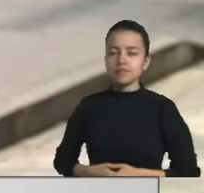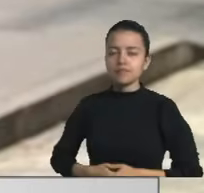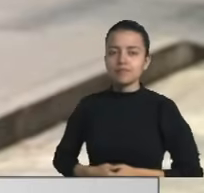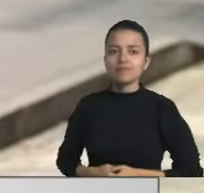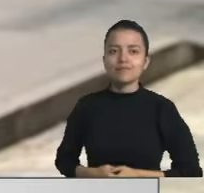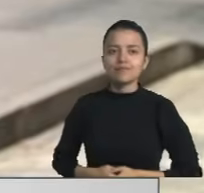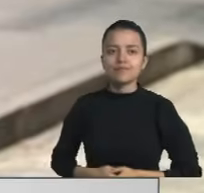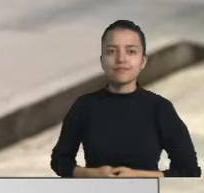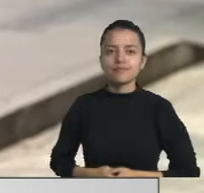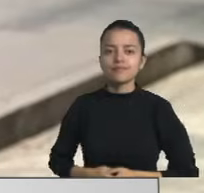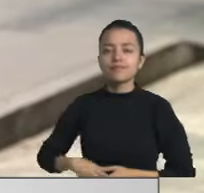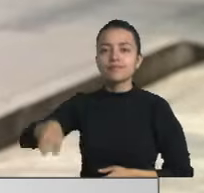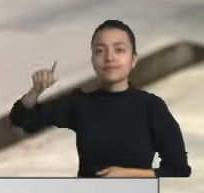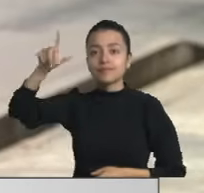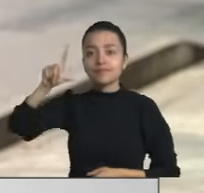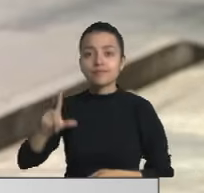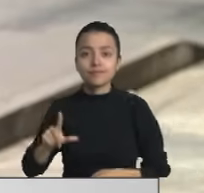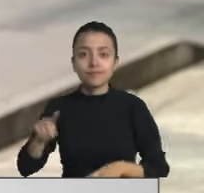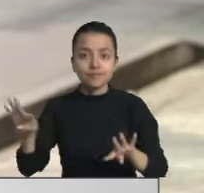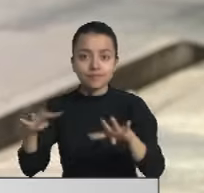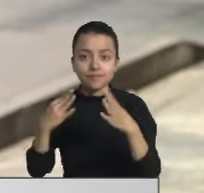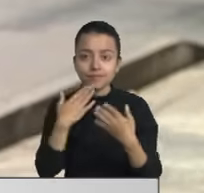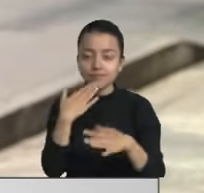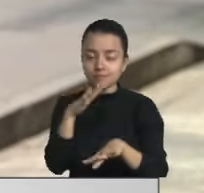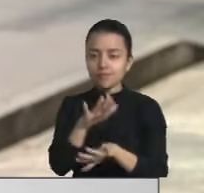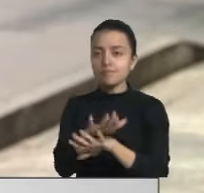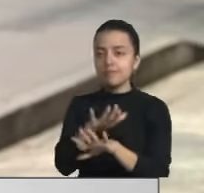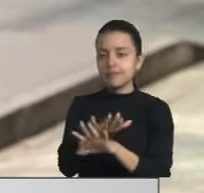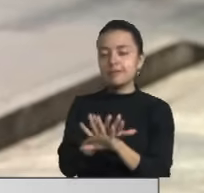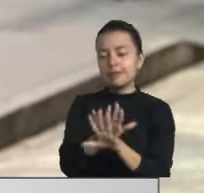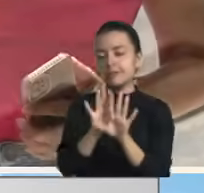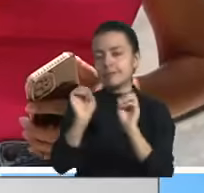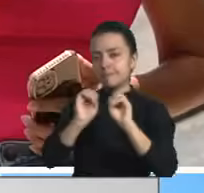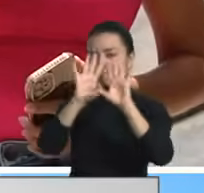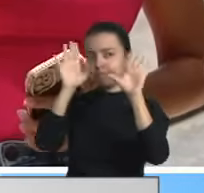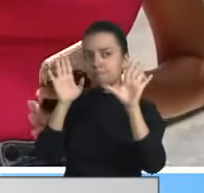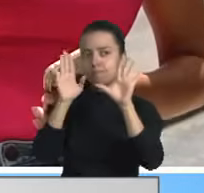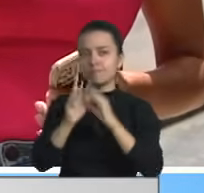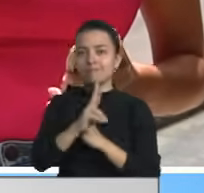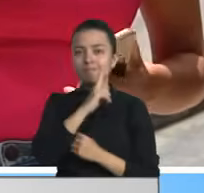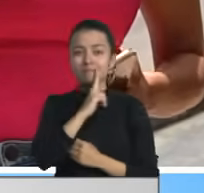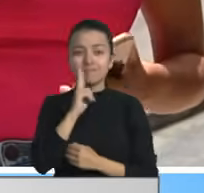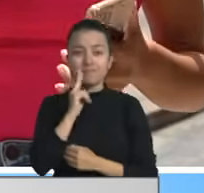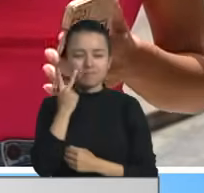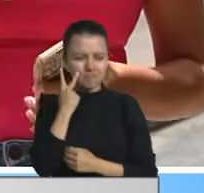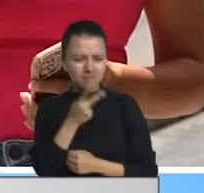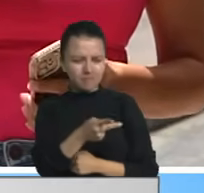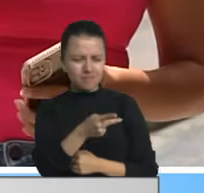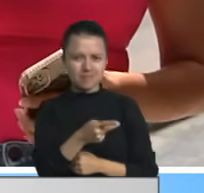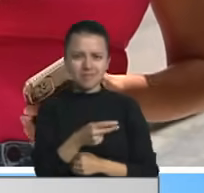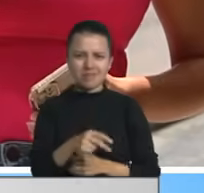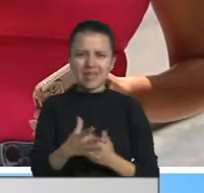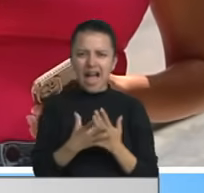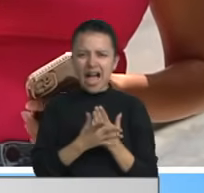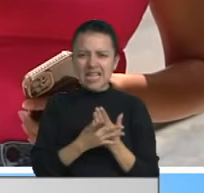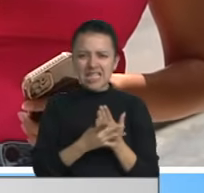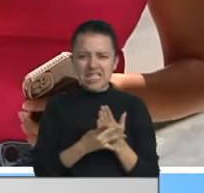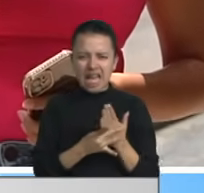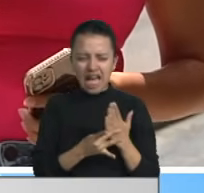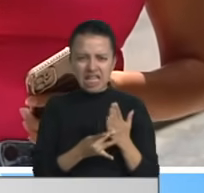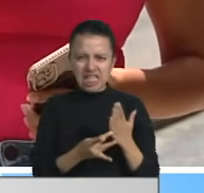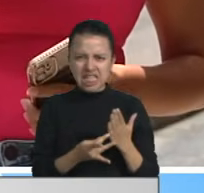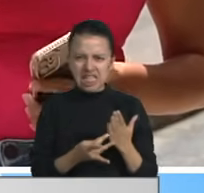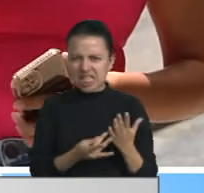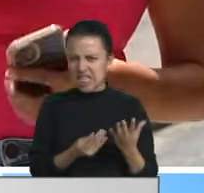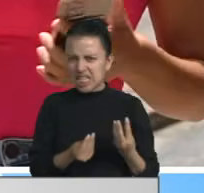Luisa, televidentes, muy buenas tardes. Esto por la mala disposición final del aceite de cocina. El restaurante lo estaba